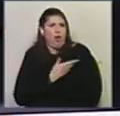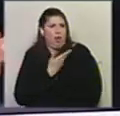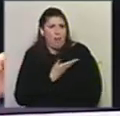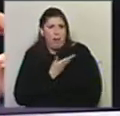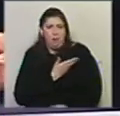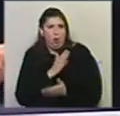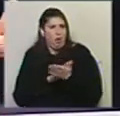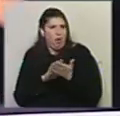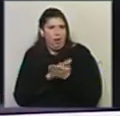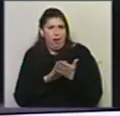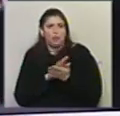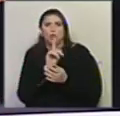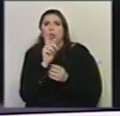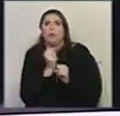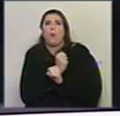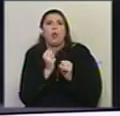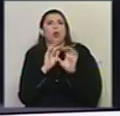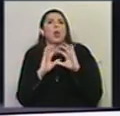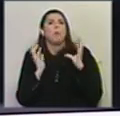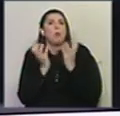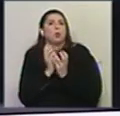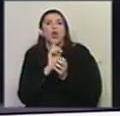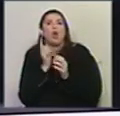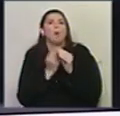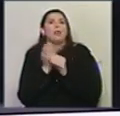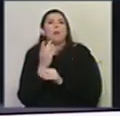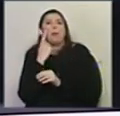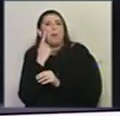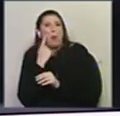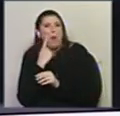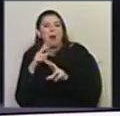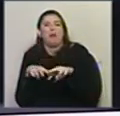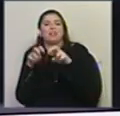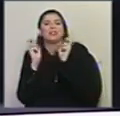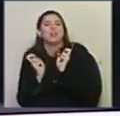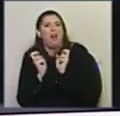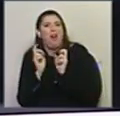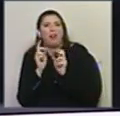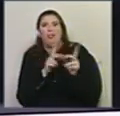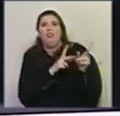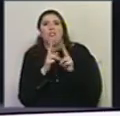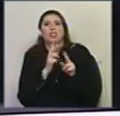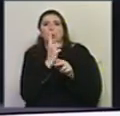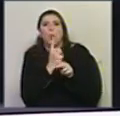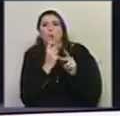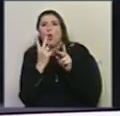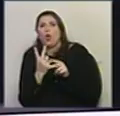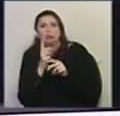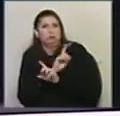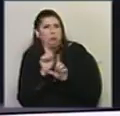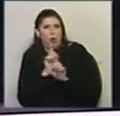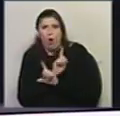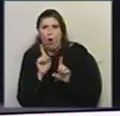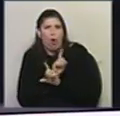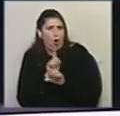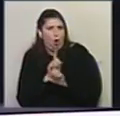mundo, que no se haya, que se utilice en cualquier lugar del mundo. No pedimos nada para probar, ni para investigar, ni que esté en fase 1, fase 2. No, cosas que ya no,